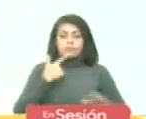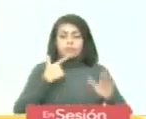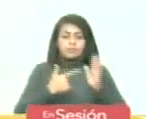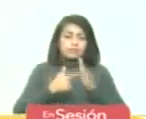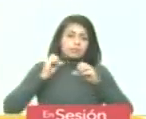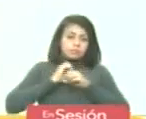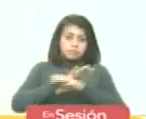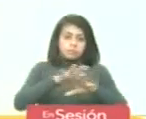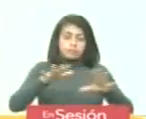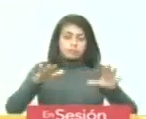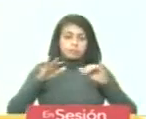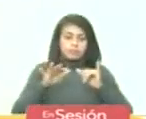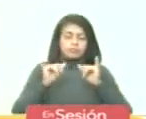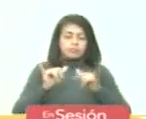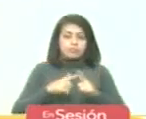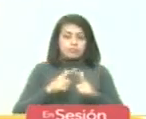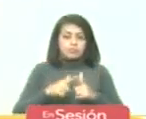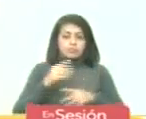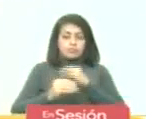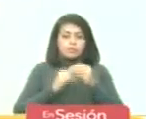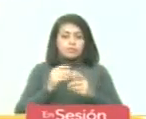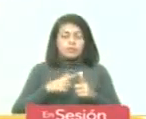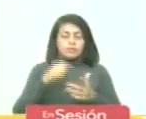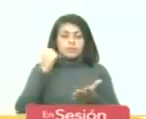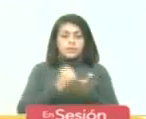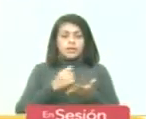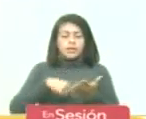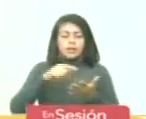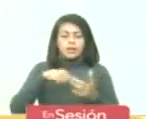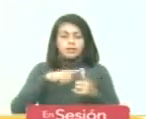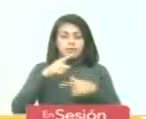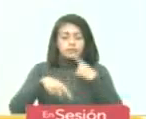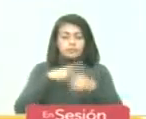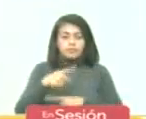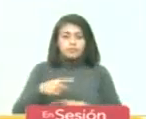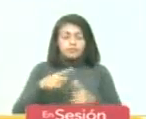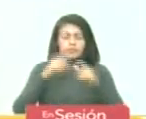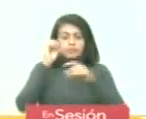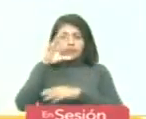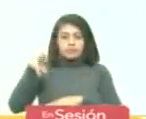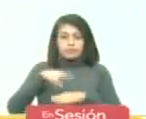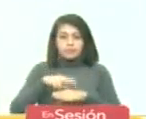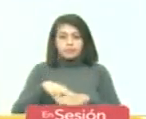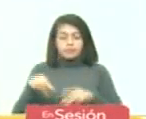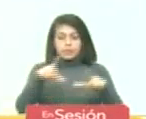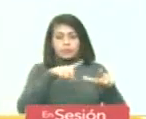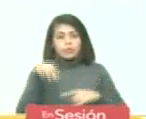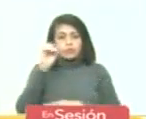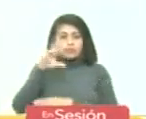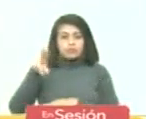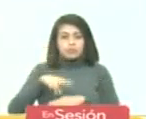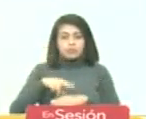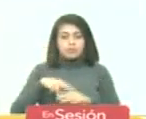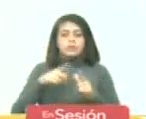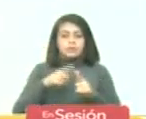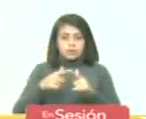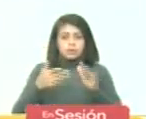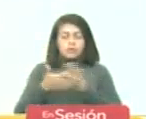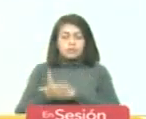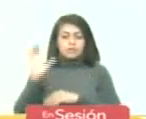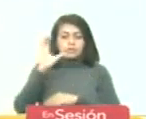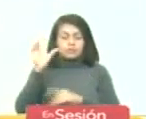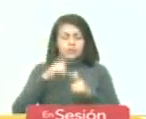difusión del mismo, dado, firmado y sellado en el Palacio Federal Legislativo, sede de la Asamblea Nacional, en